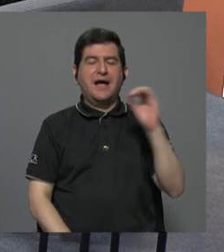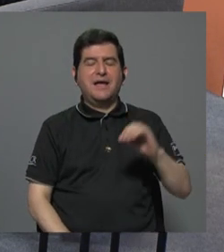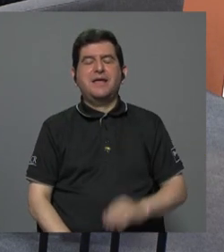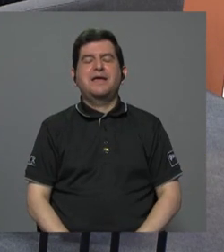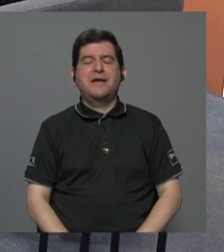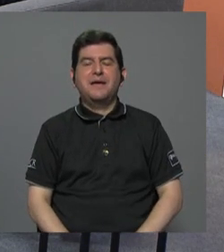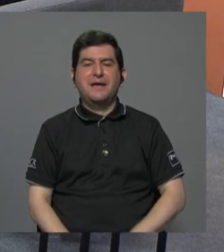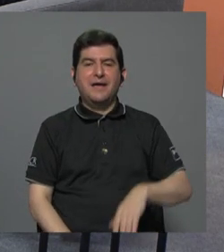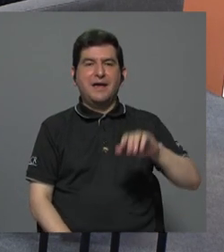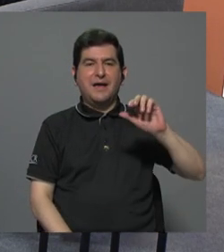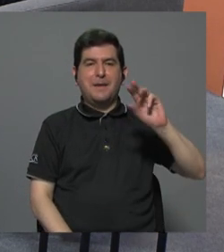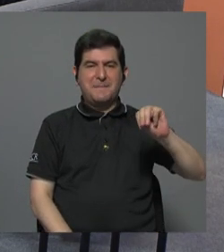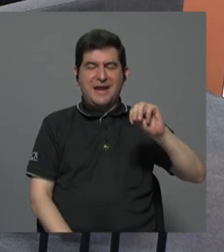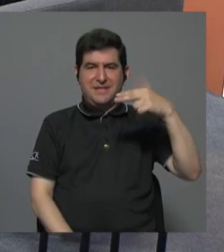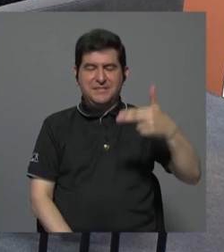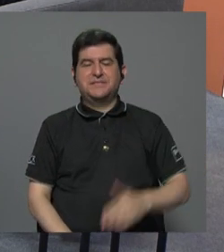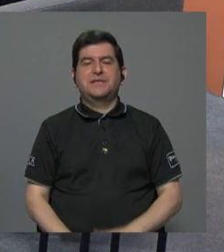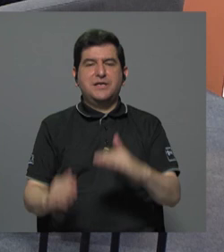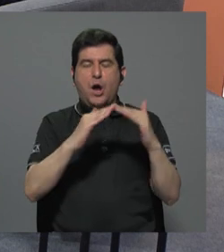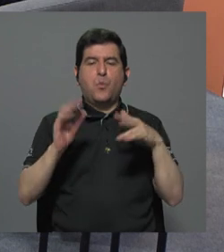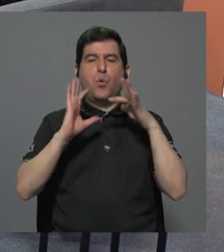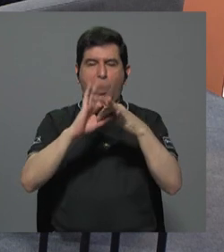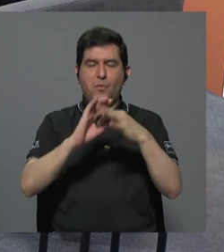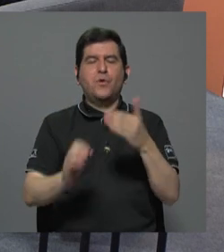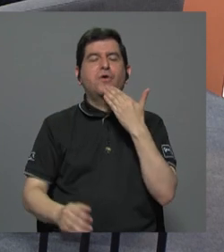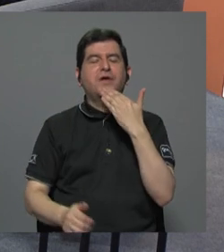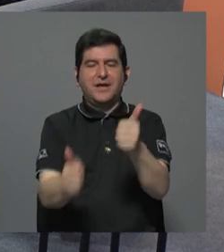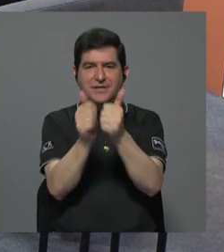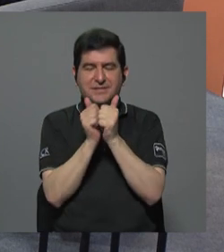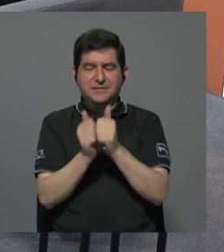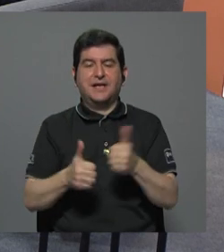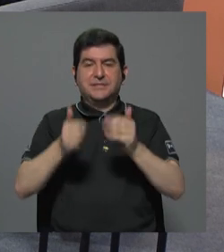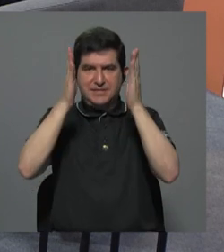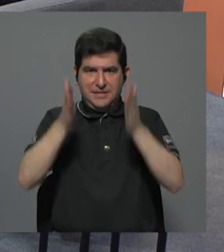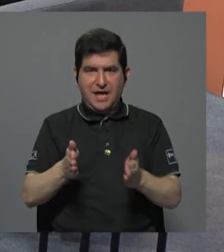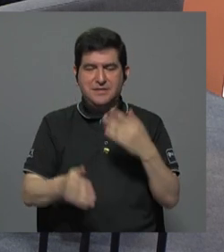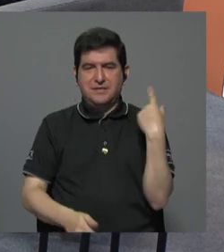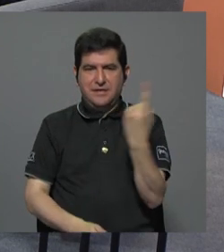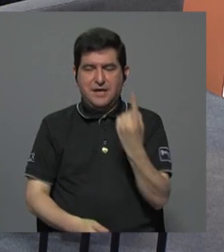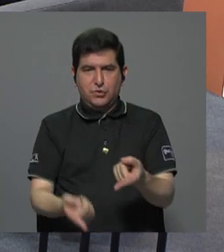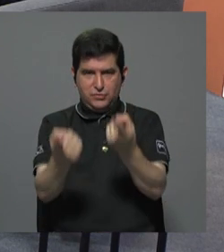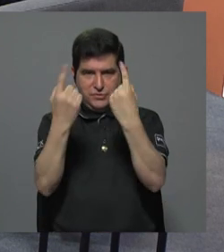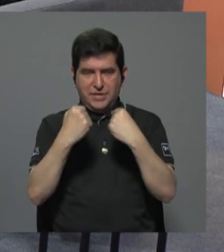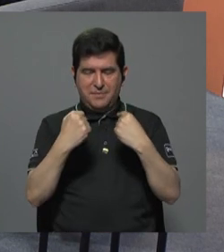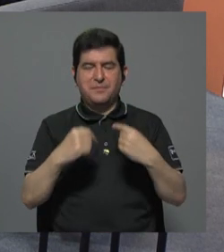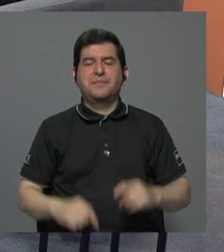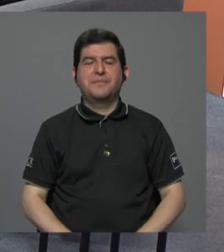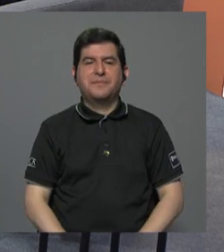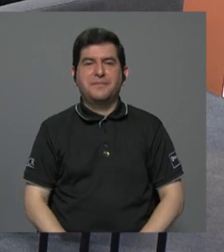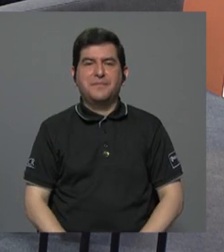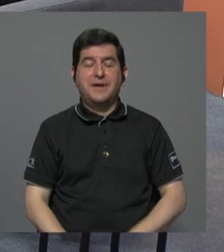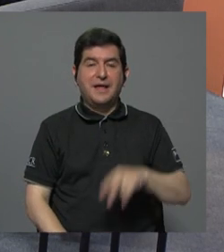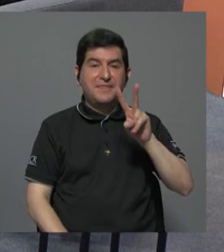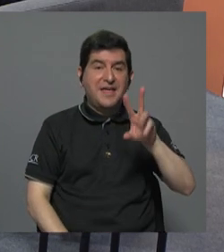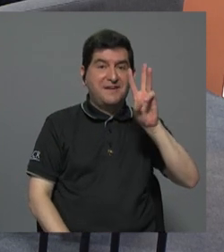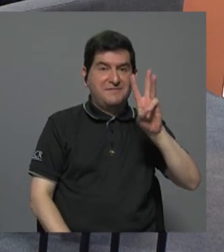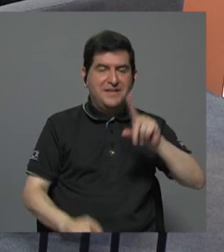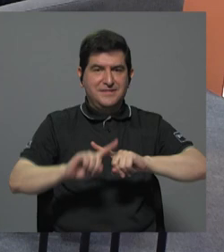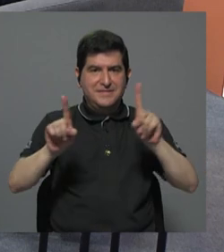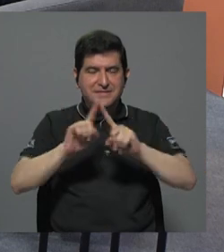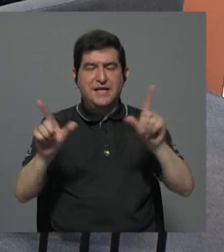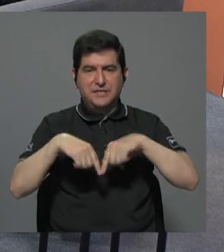partido pueblo unido gracias por acompañarnos en esta noche siempre invitando a candidatos y candidatas de los 26